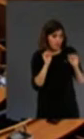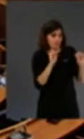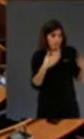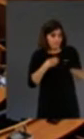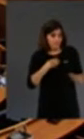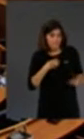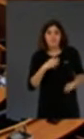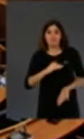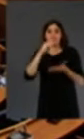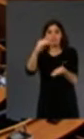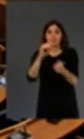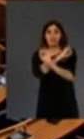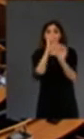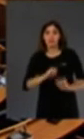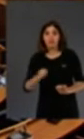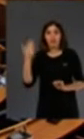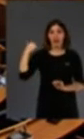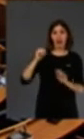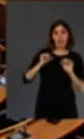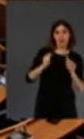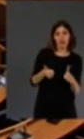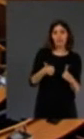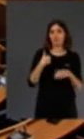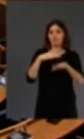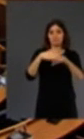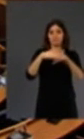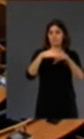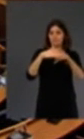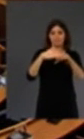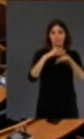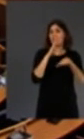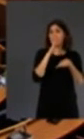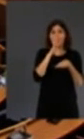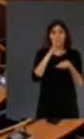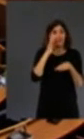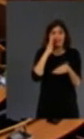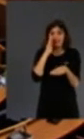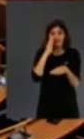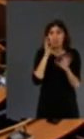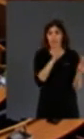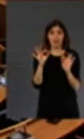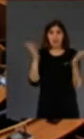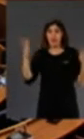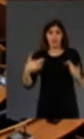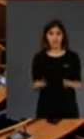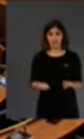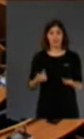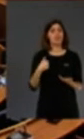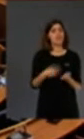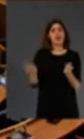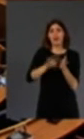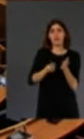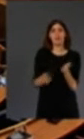muy necesarios y no hay que olvidar que nosotros ya anticipamos en el 31 de enero de este año que